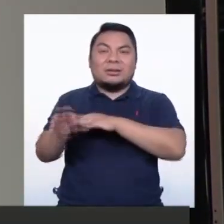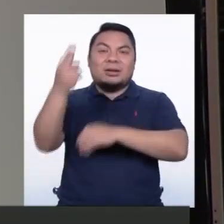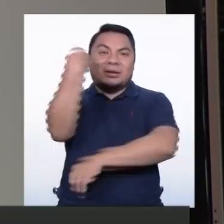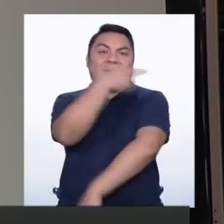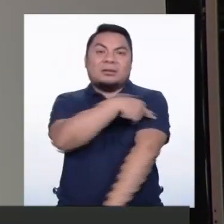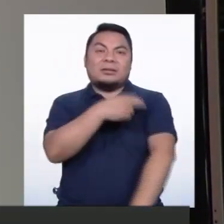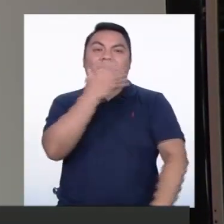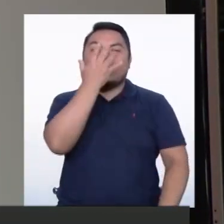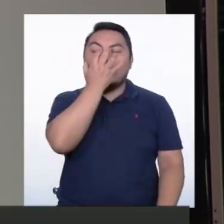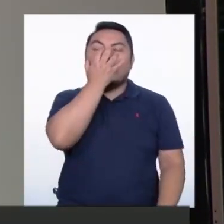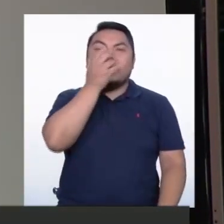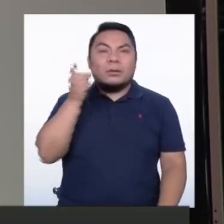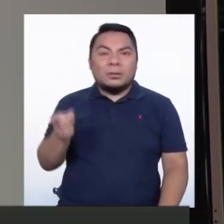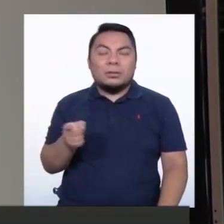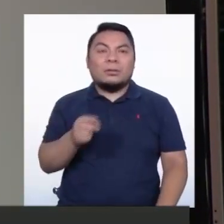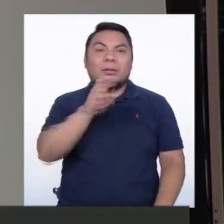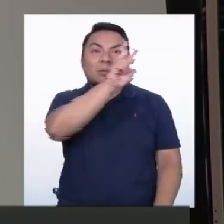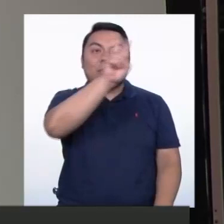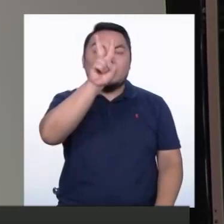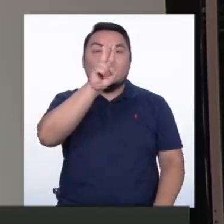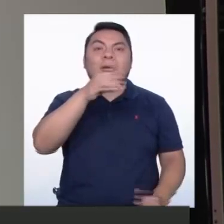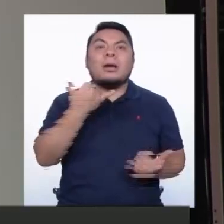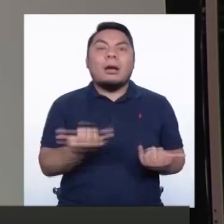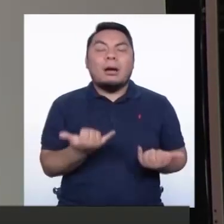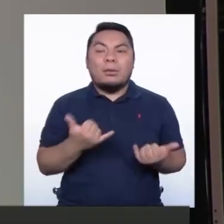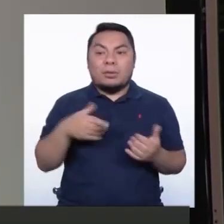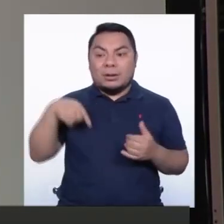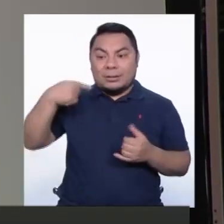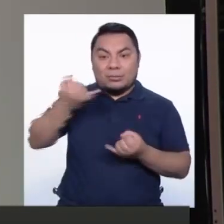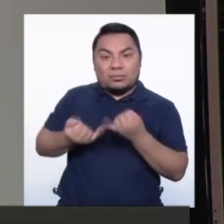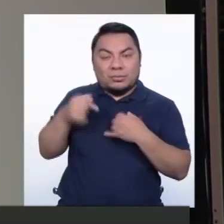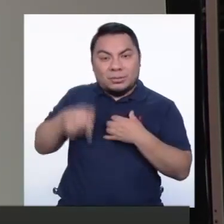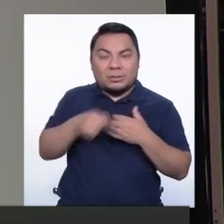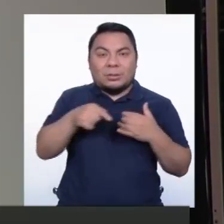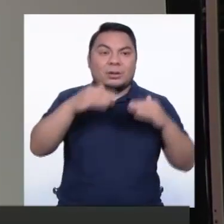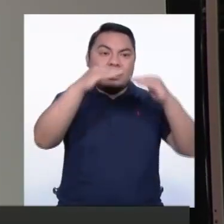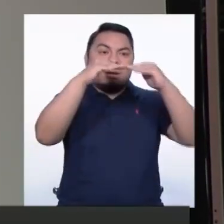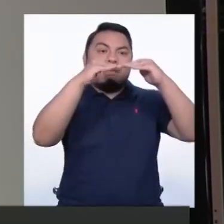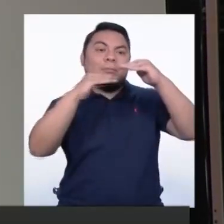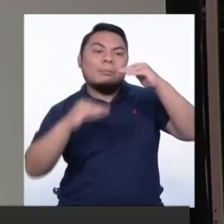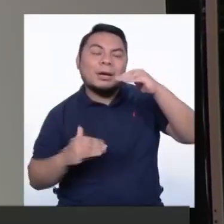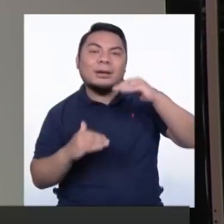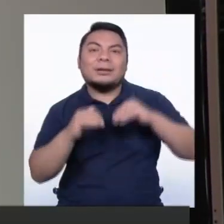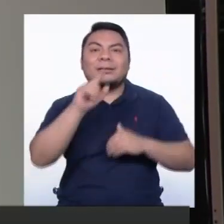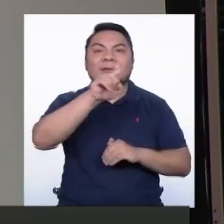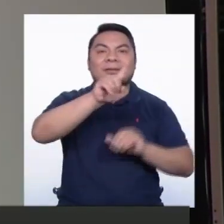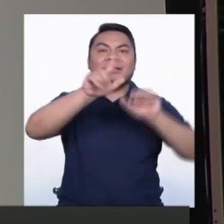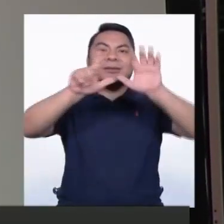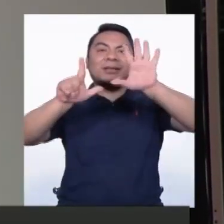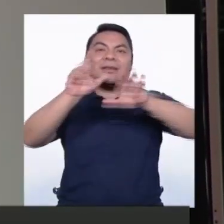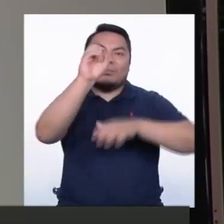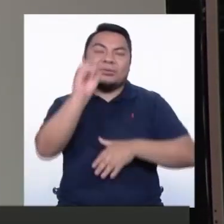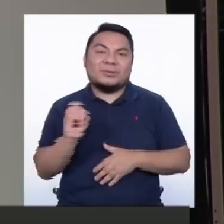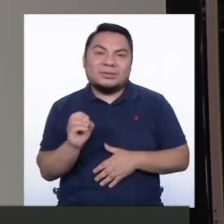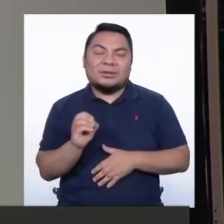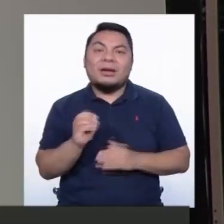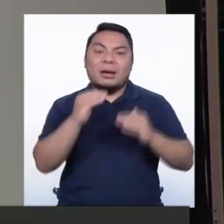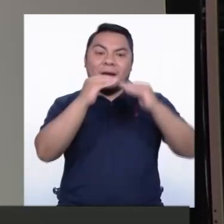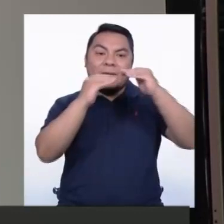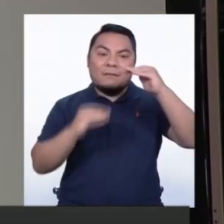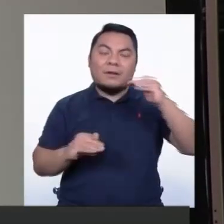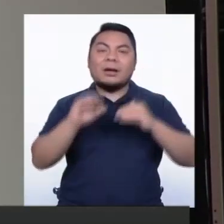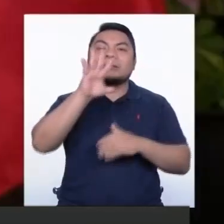del estado de emergencia a la culminación de este segundo tramo ha pasado a 17%. Es decir, ha bajado 5